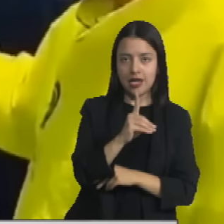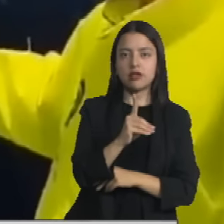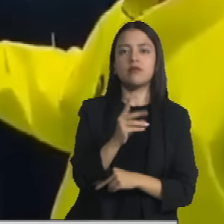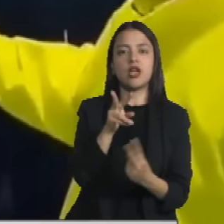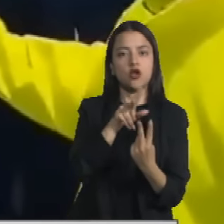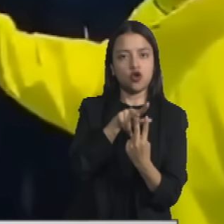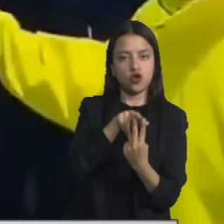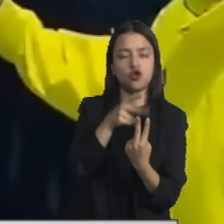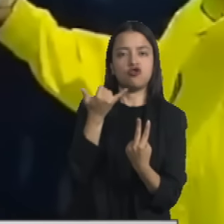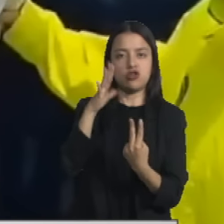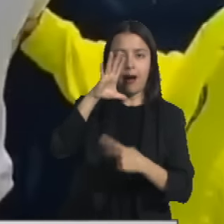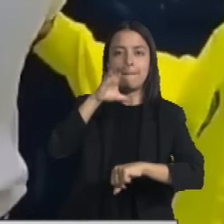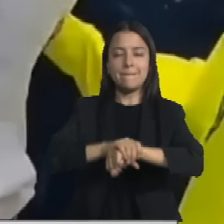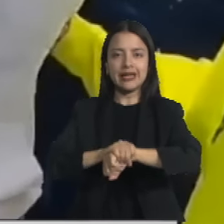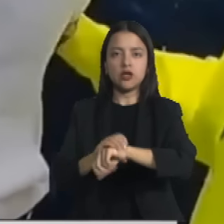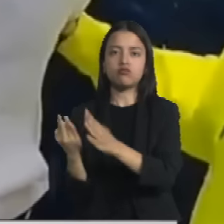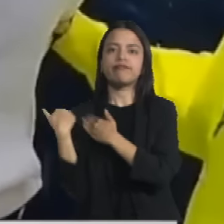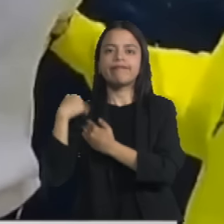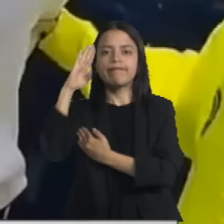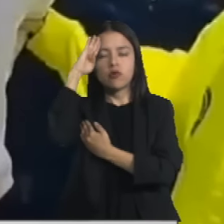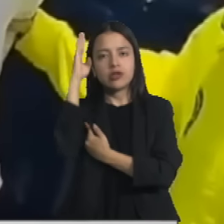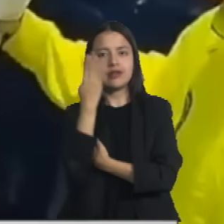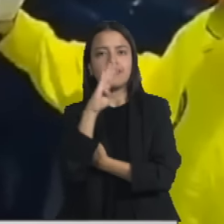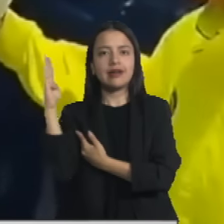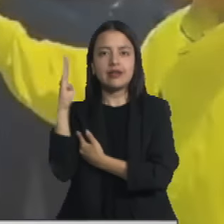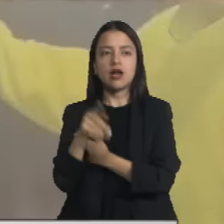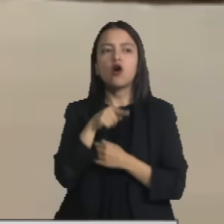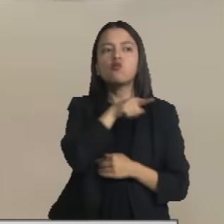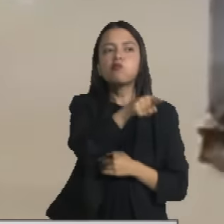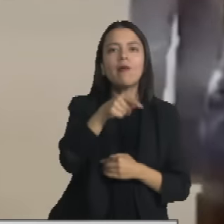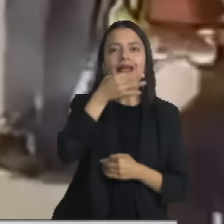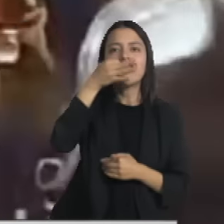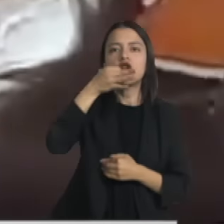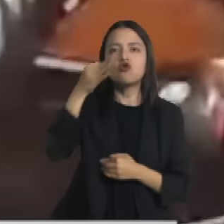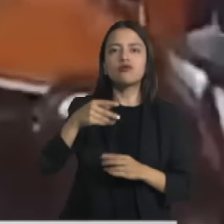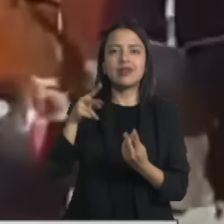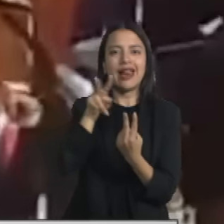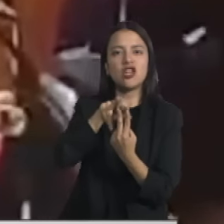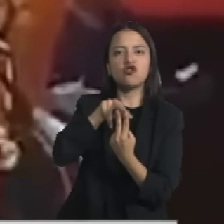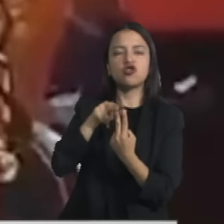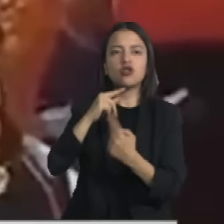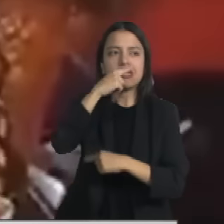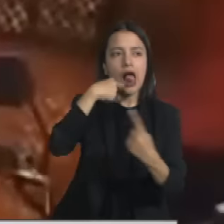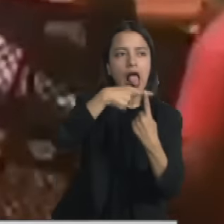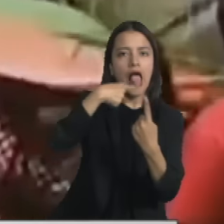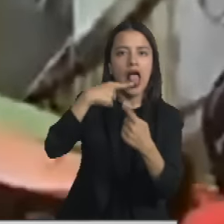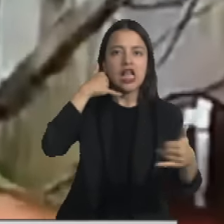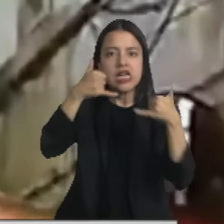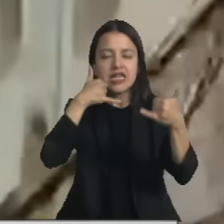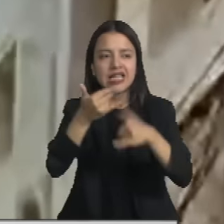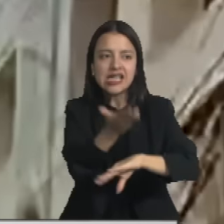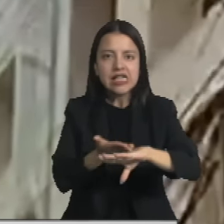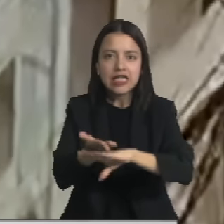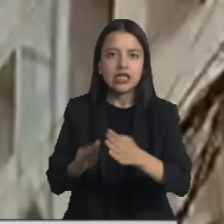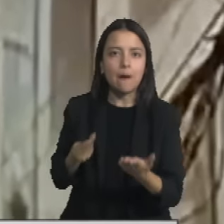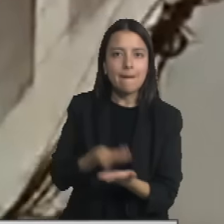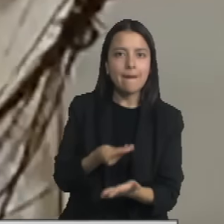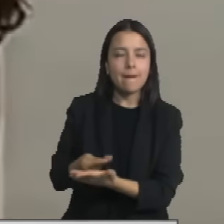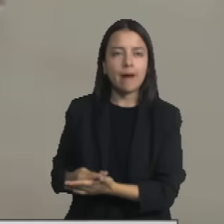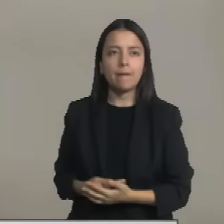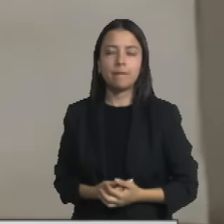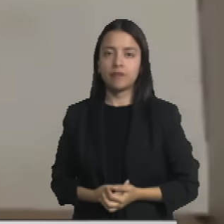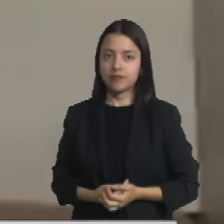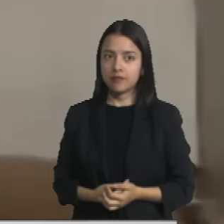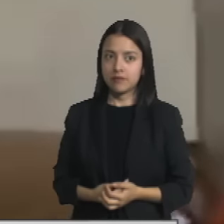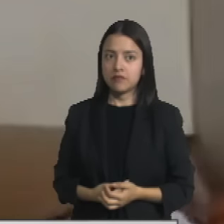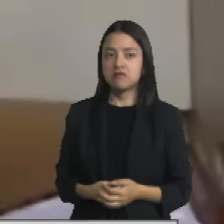Policía Metropolitana de Barranquilla tras la denuncia de comerciantes del barrio La Paz. En medio del tumulto de la vía principal de